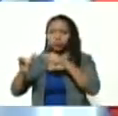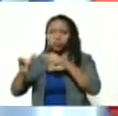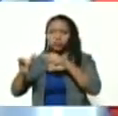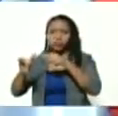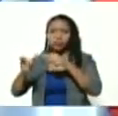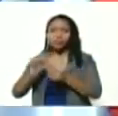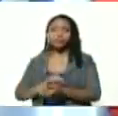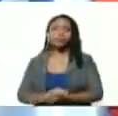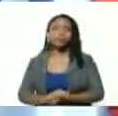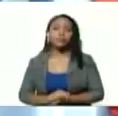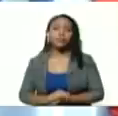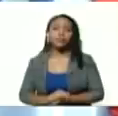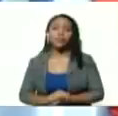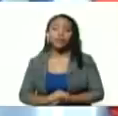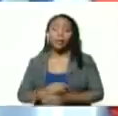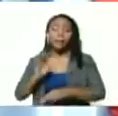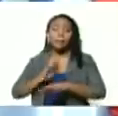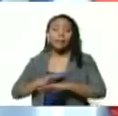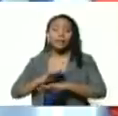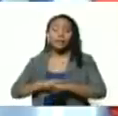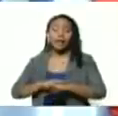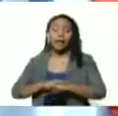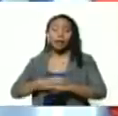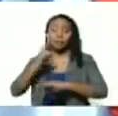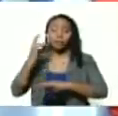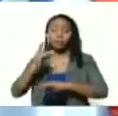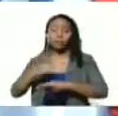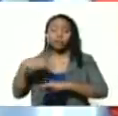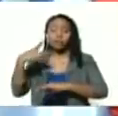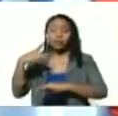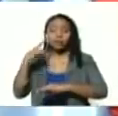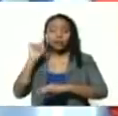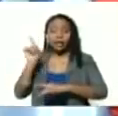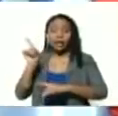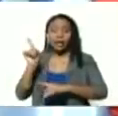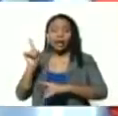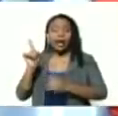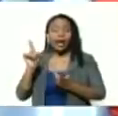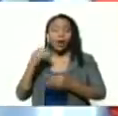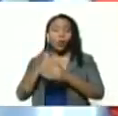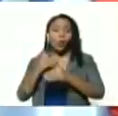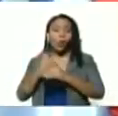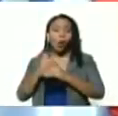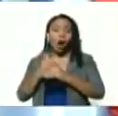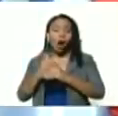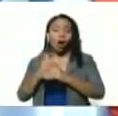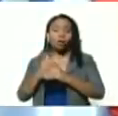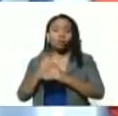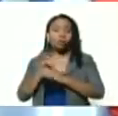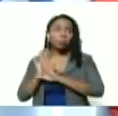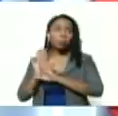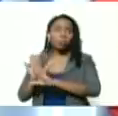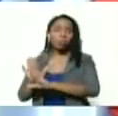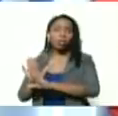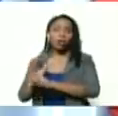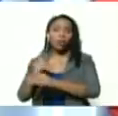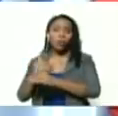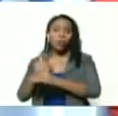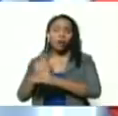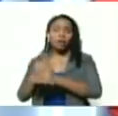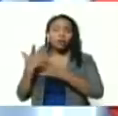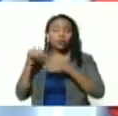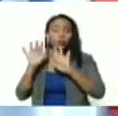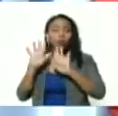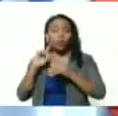Caso en que se incurre en el delito de omisión, omisión dolosa. Un primer supuesto